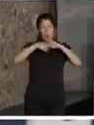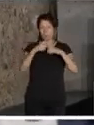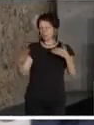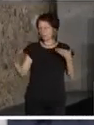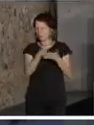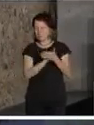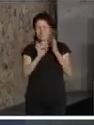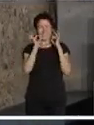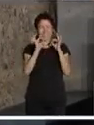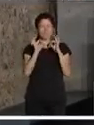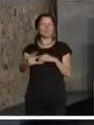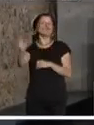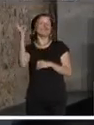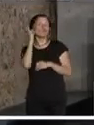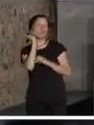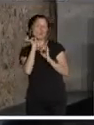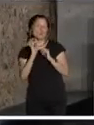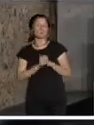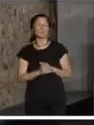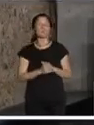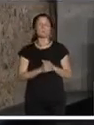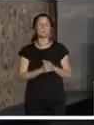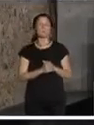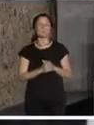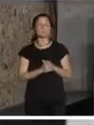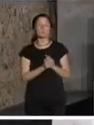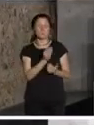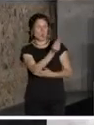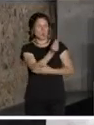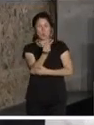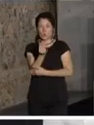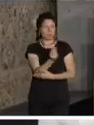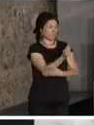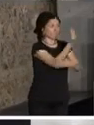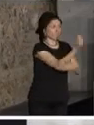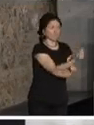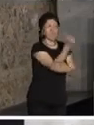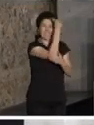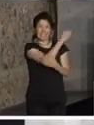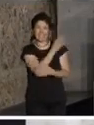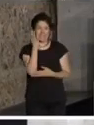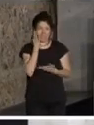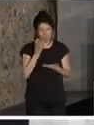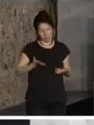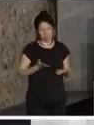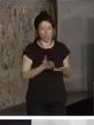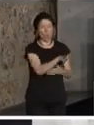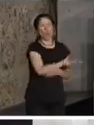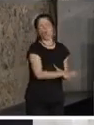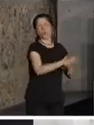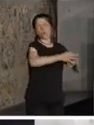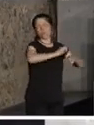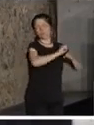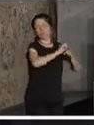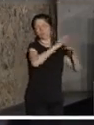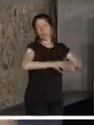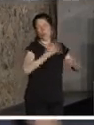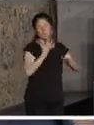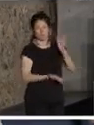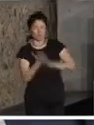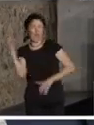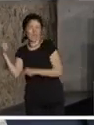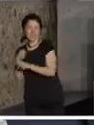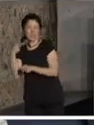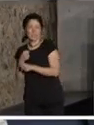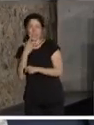particularmente todas las mujeres puedan dejar a sus críos a sus hijos hijas en un lugar seguro si tienen que ir a trabajar